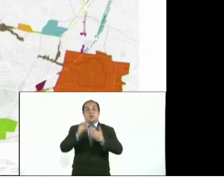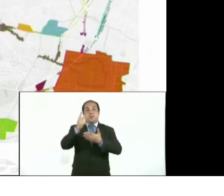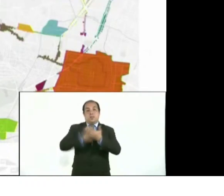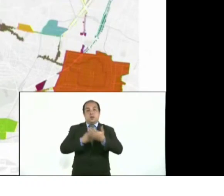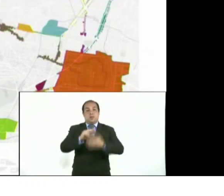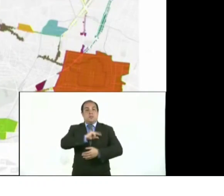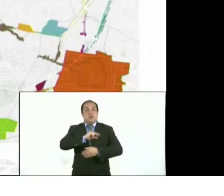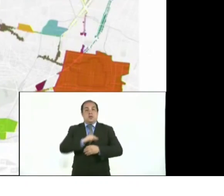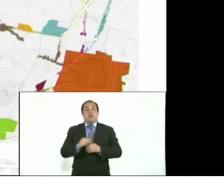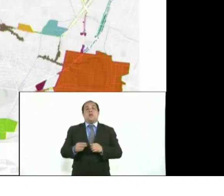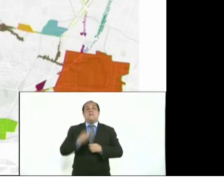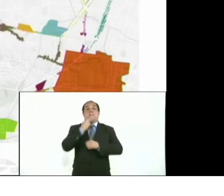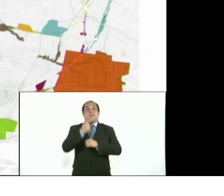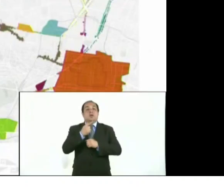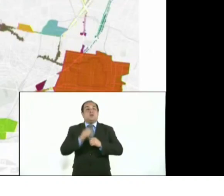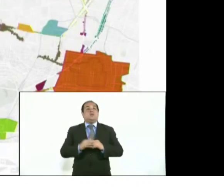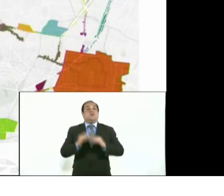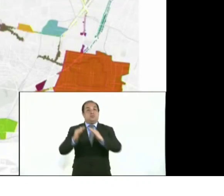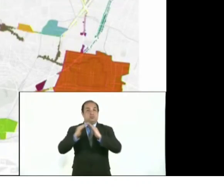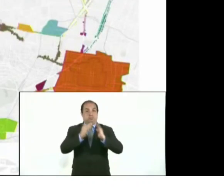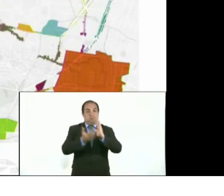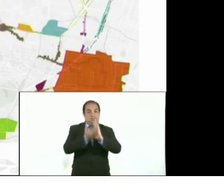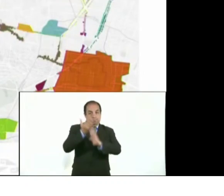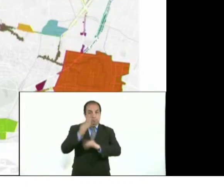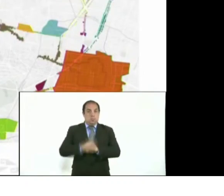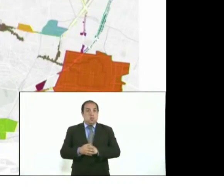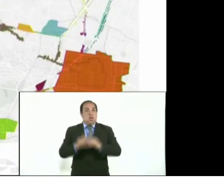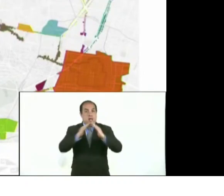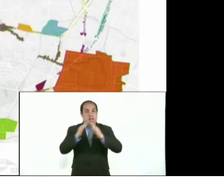Regeneración Urbana y Vivienda Incluyente